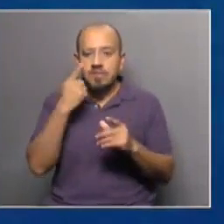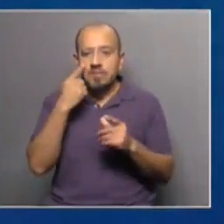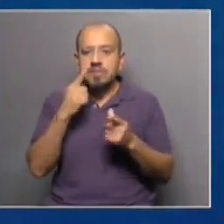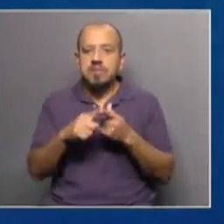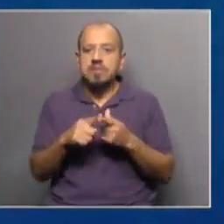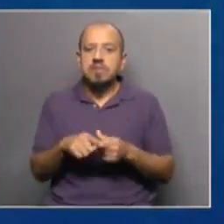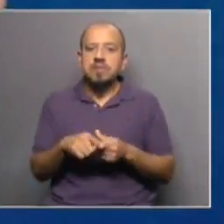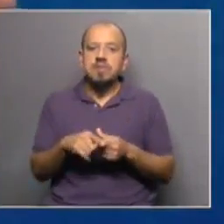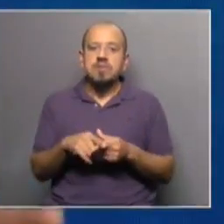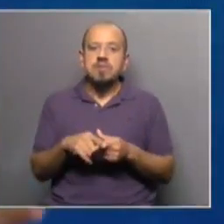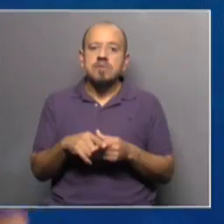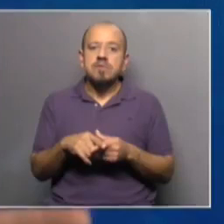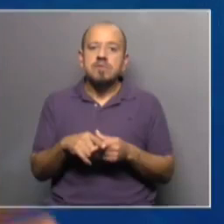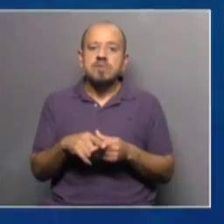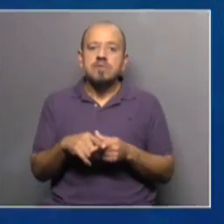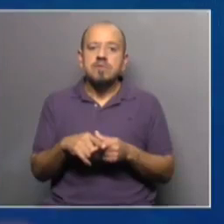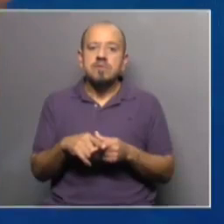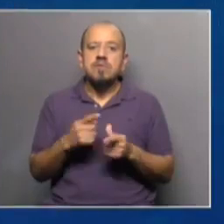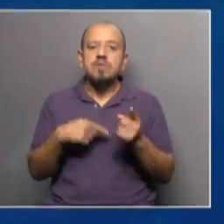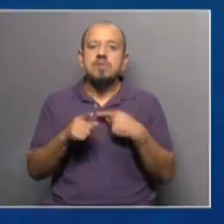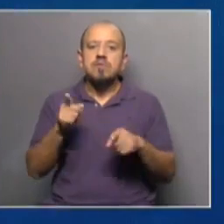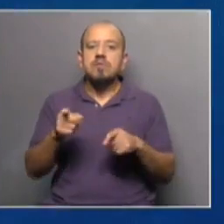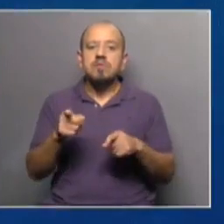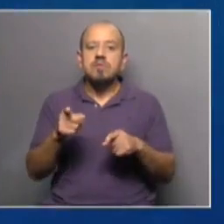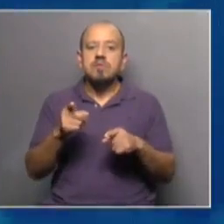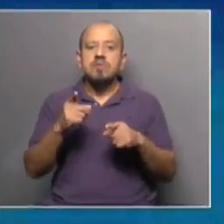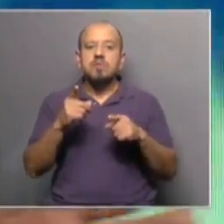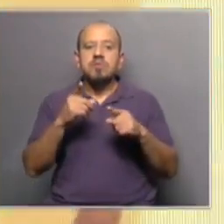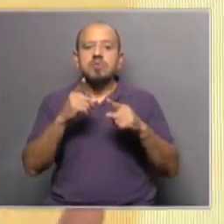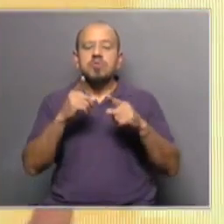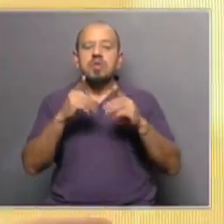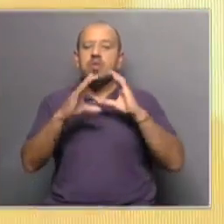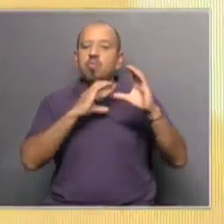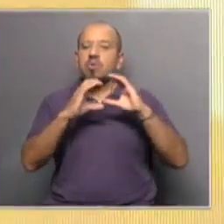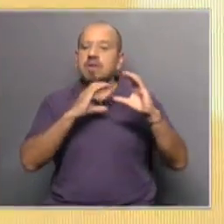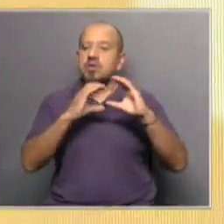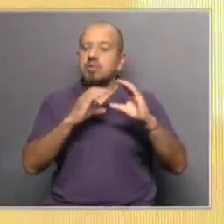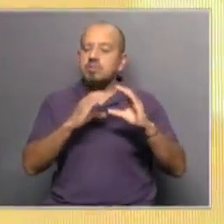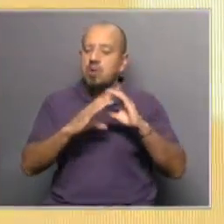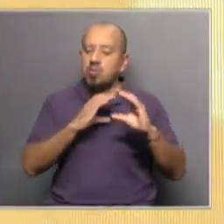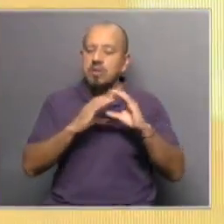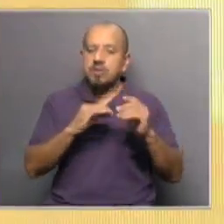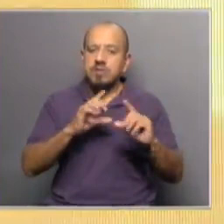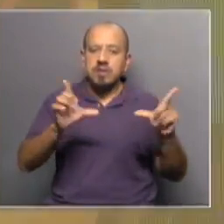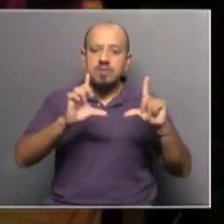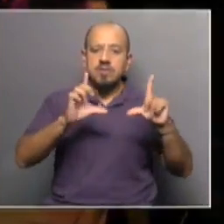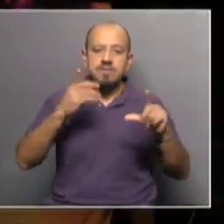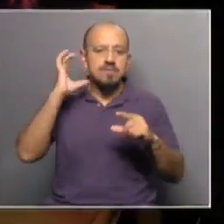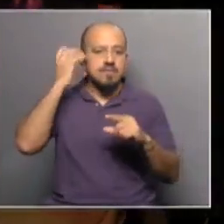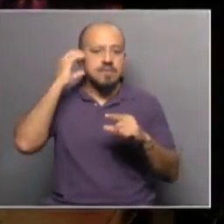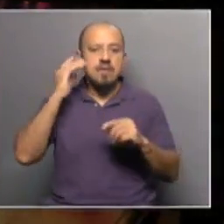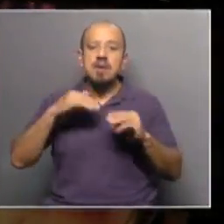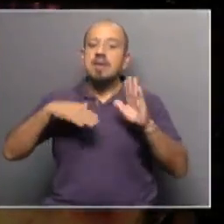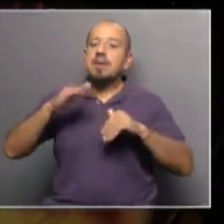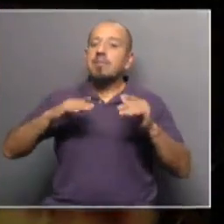una visión como encorsetada. Los medios tienen un discurso de tal manera, sino que depende también con qué poder político